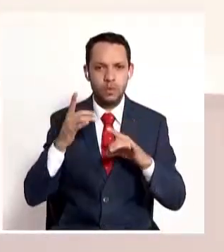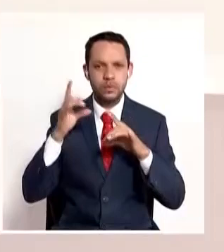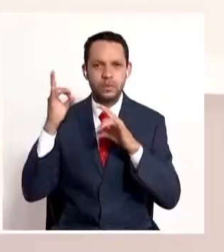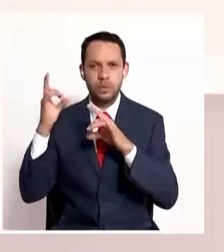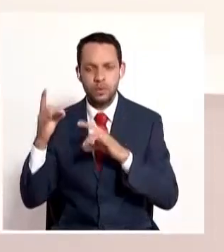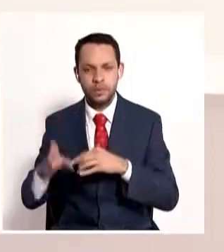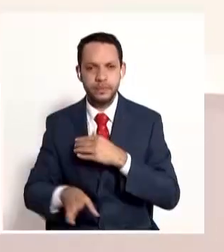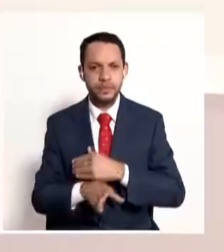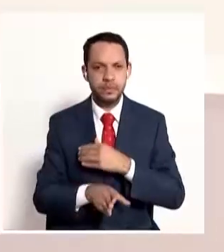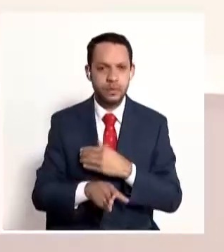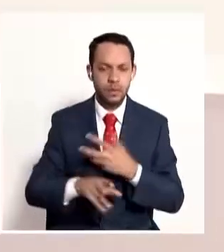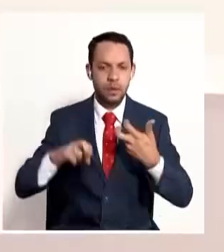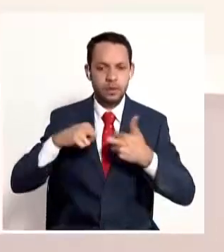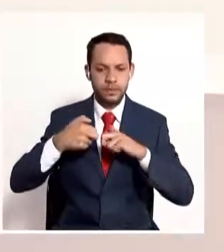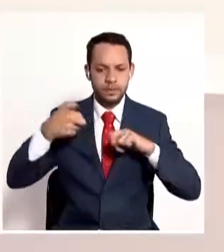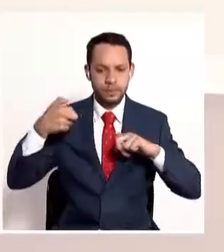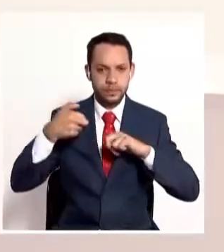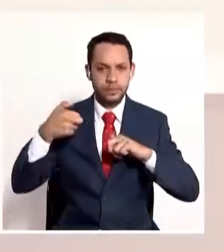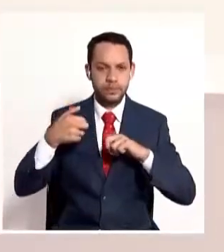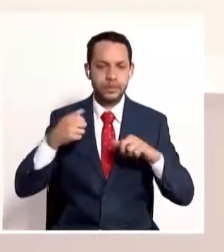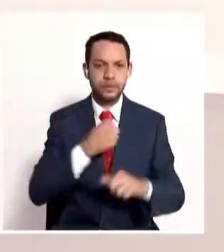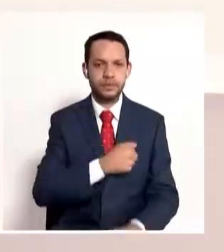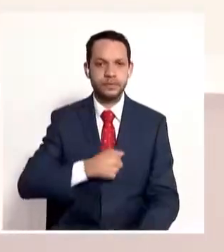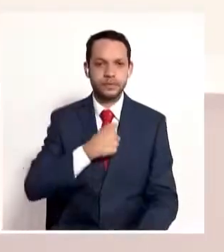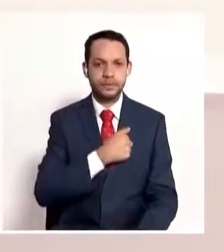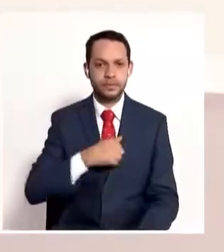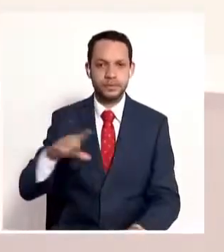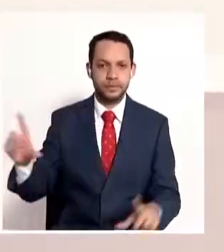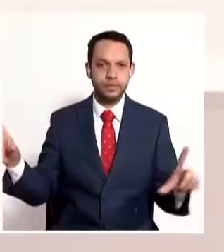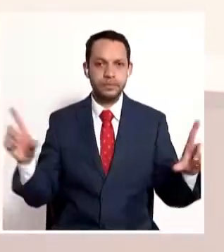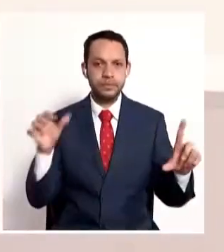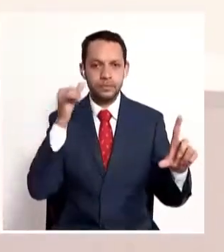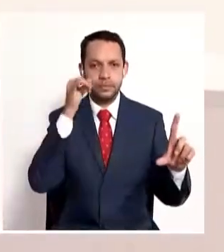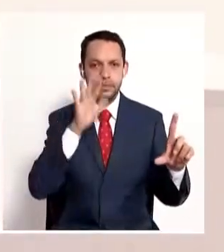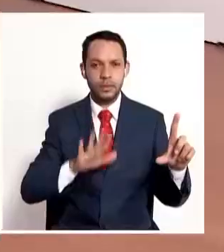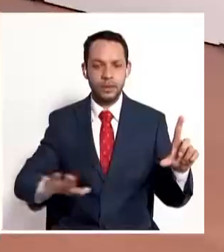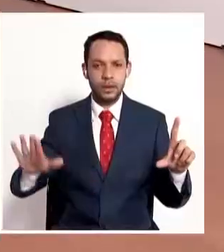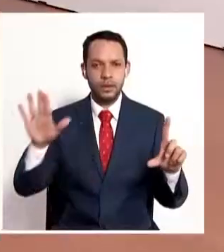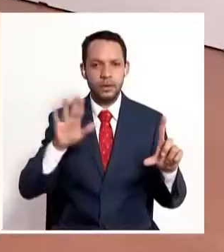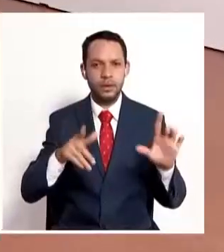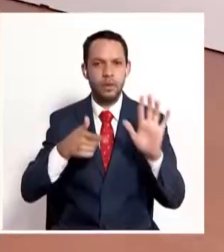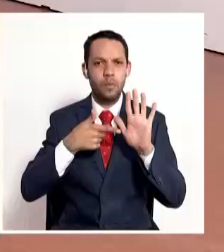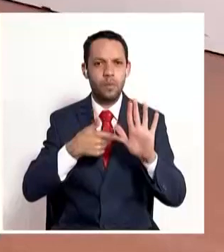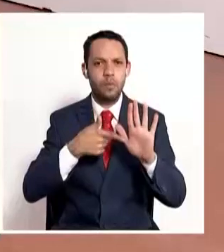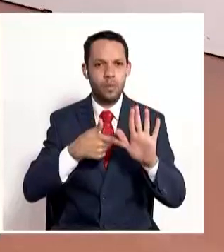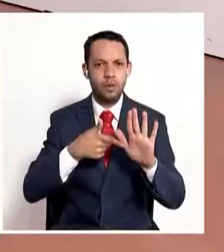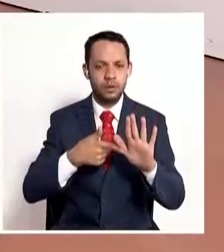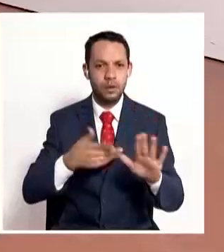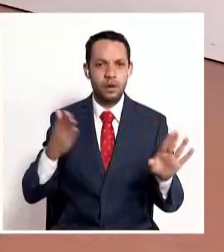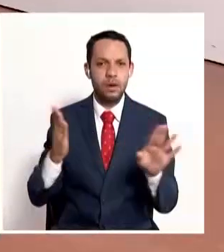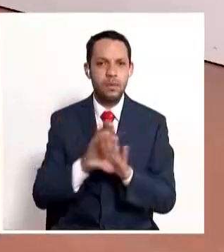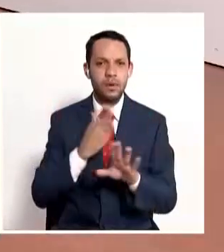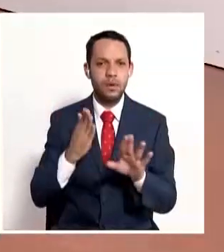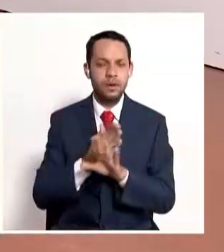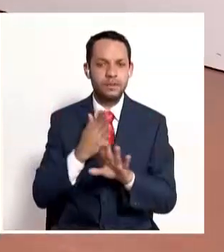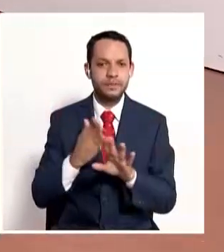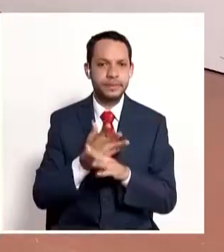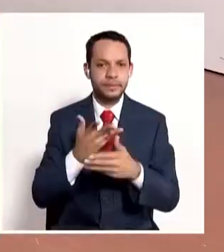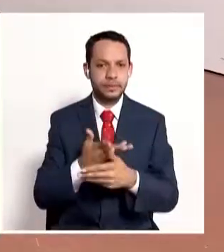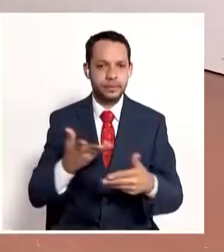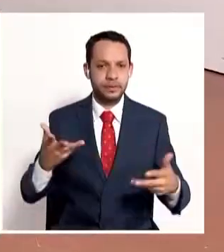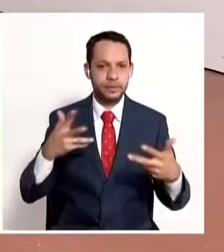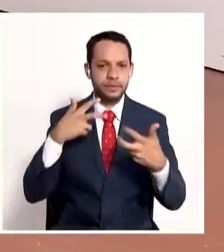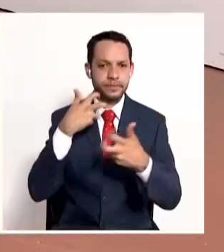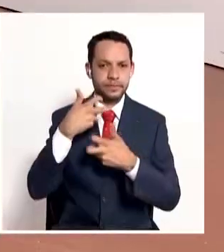y tiene que ver si me ponen la imagen de este modelo y es los procesos degenerativos que hay entre los